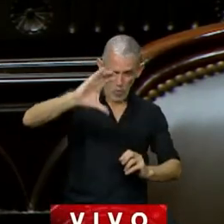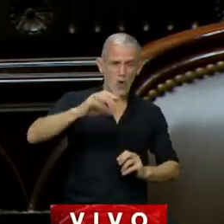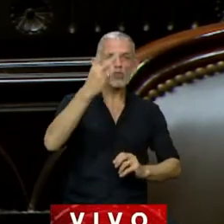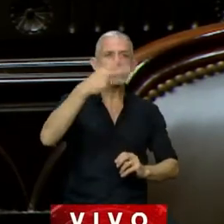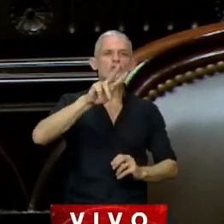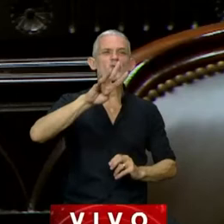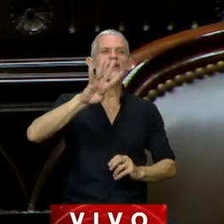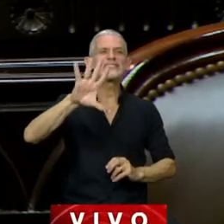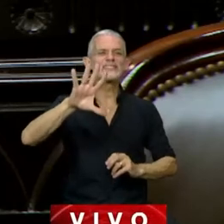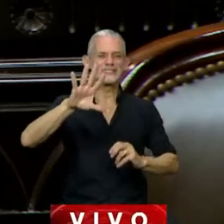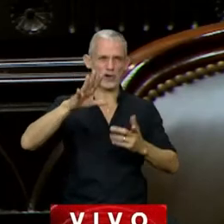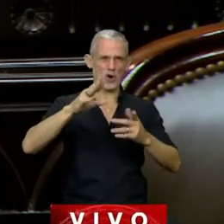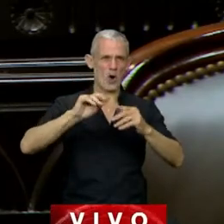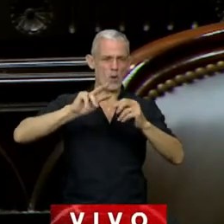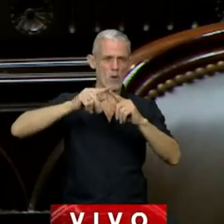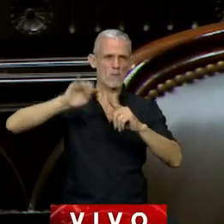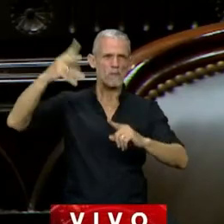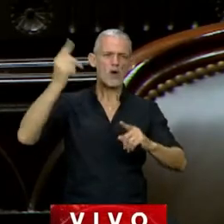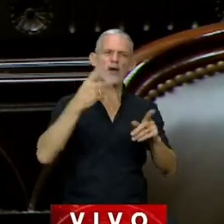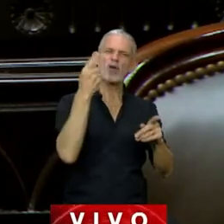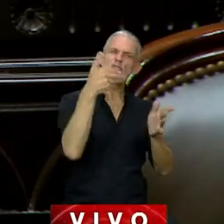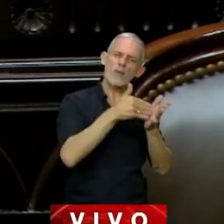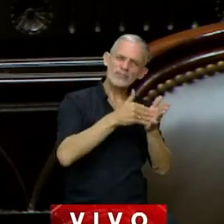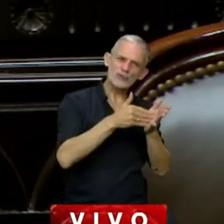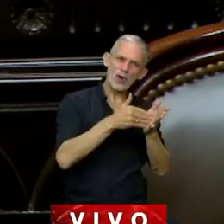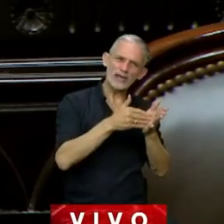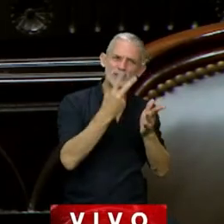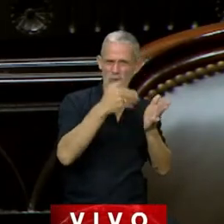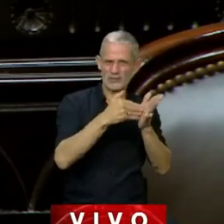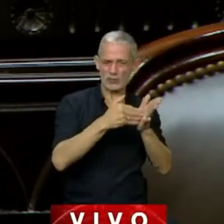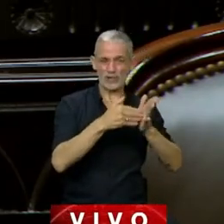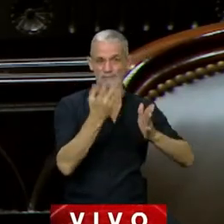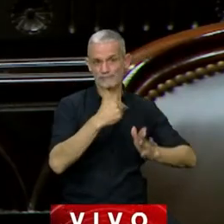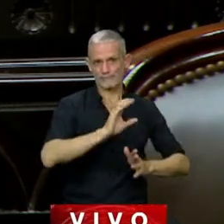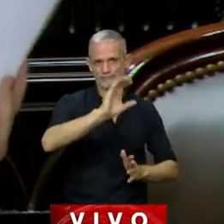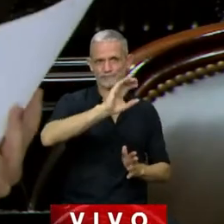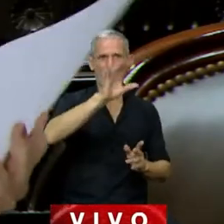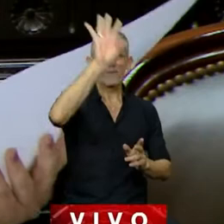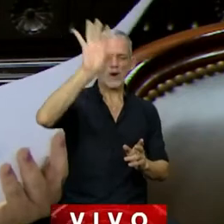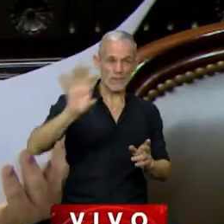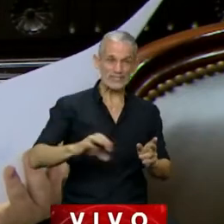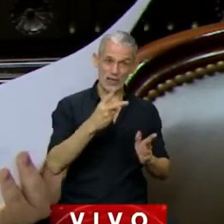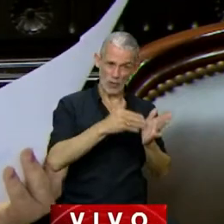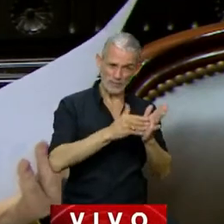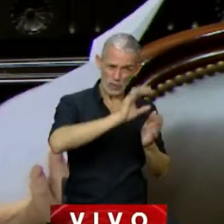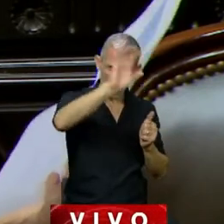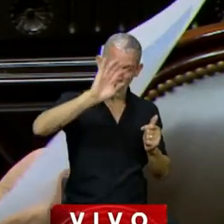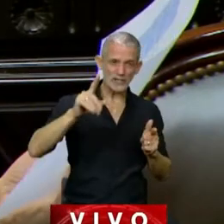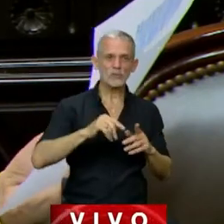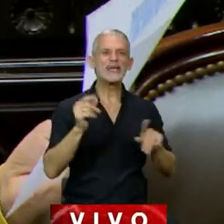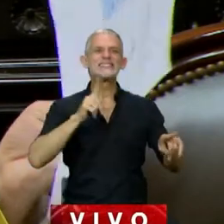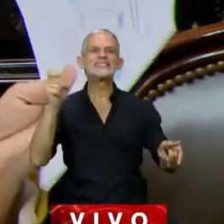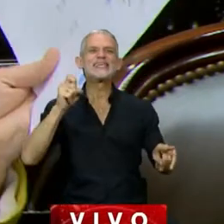245 veces, de 2 millones por que recibía cada provincia, pasamos a